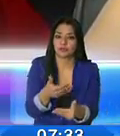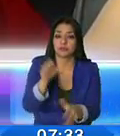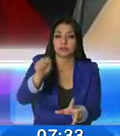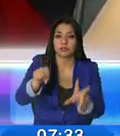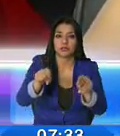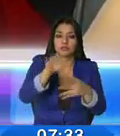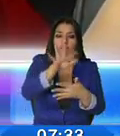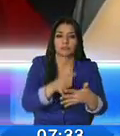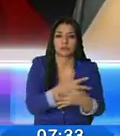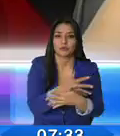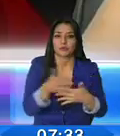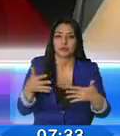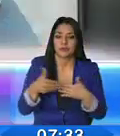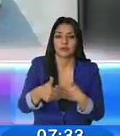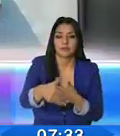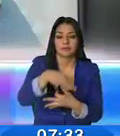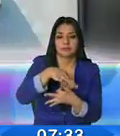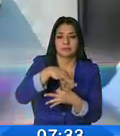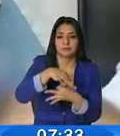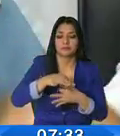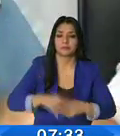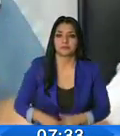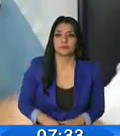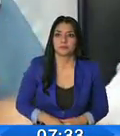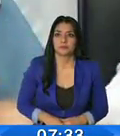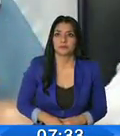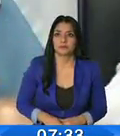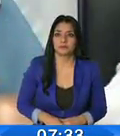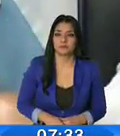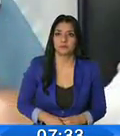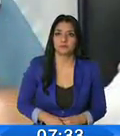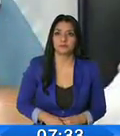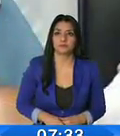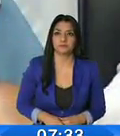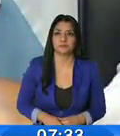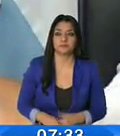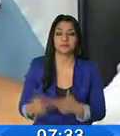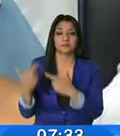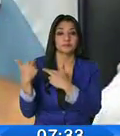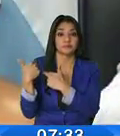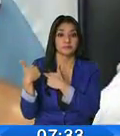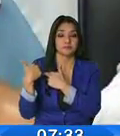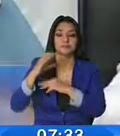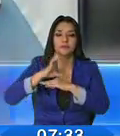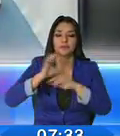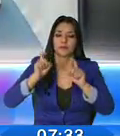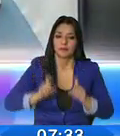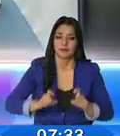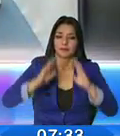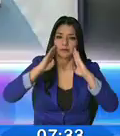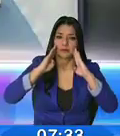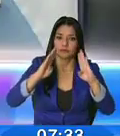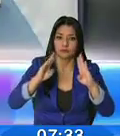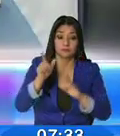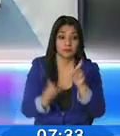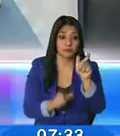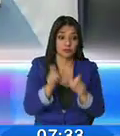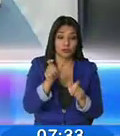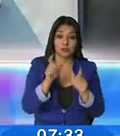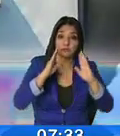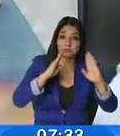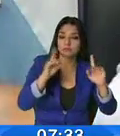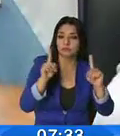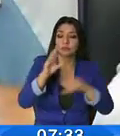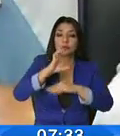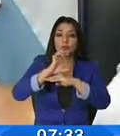del cronograma electoral. El por responsabilidad con la patria, no con personas, con la